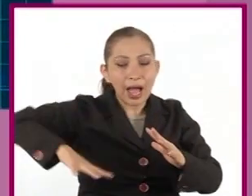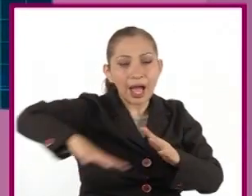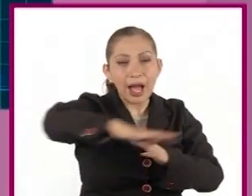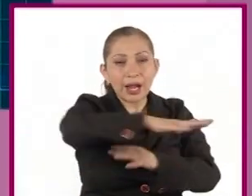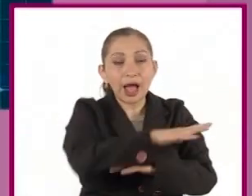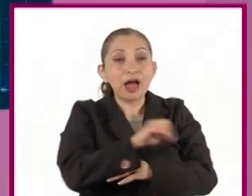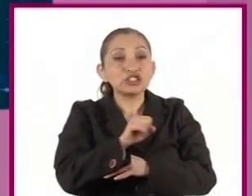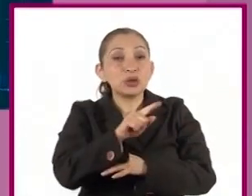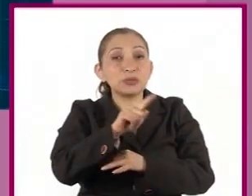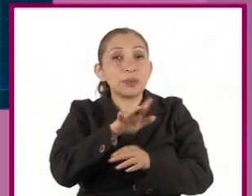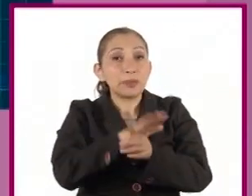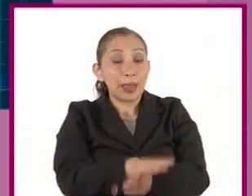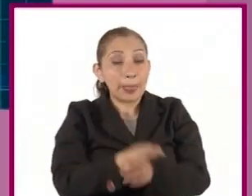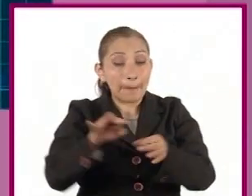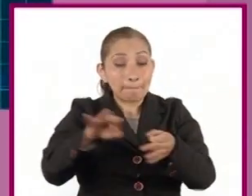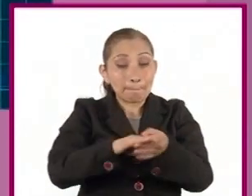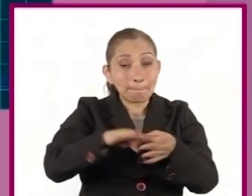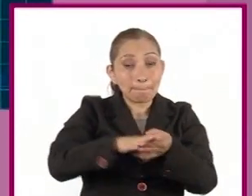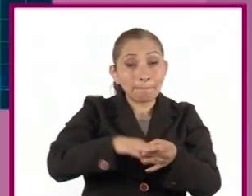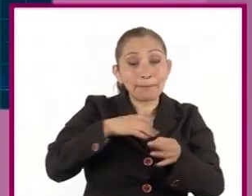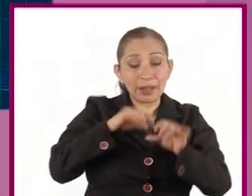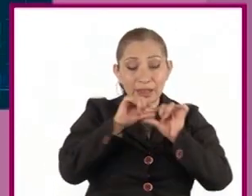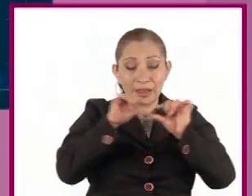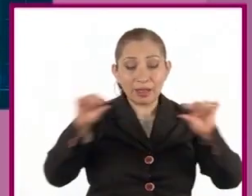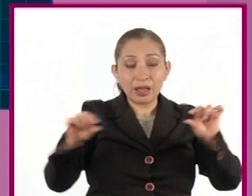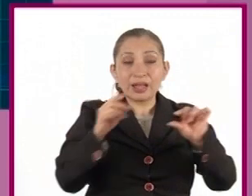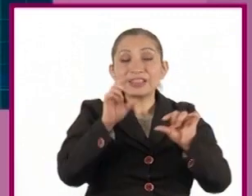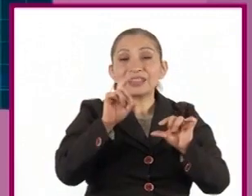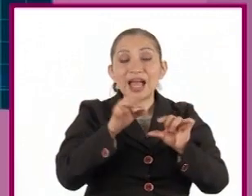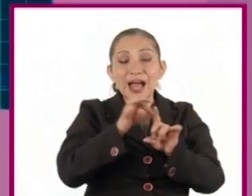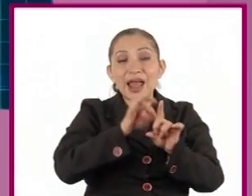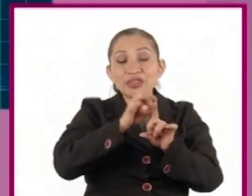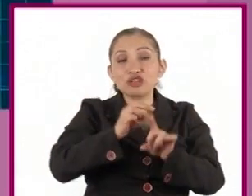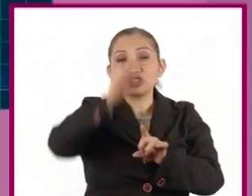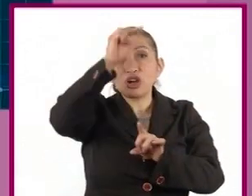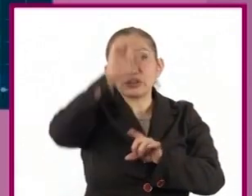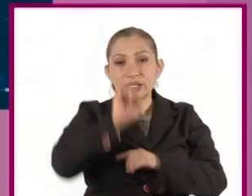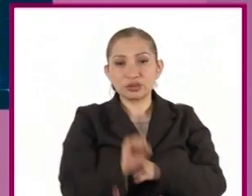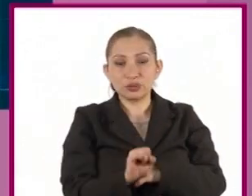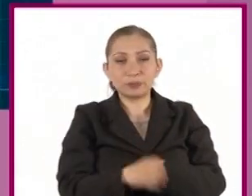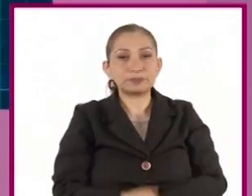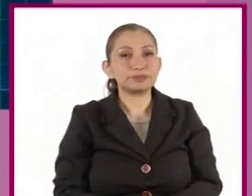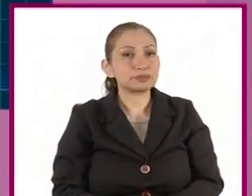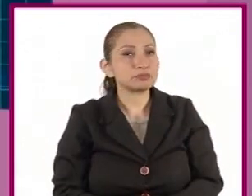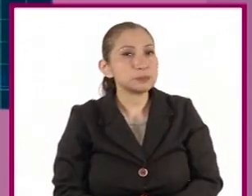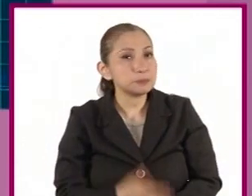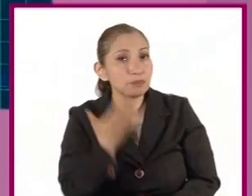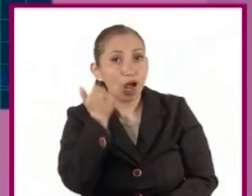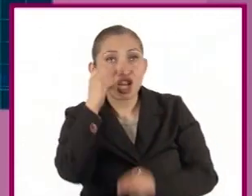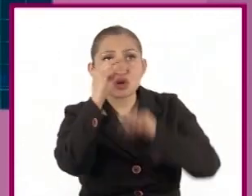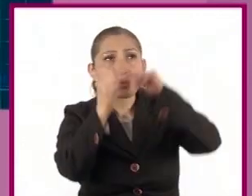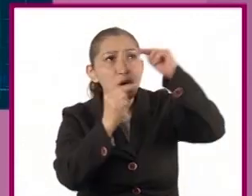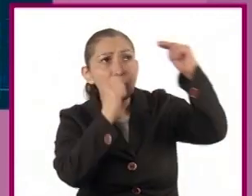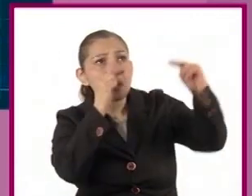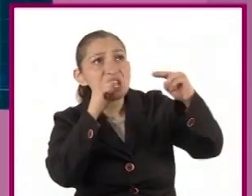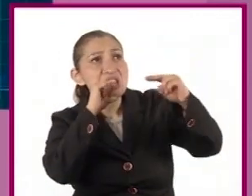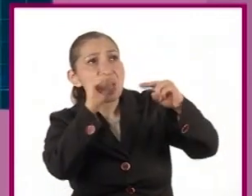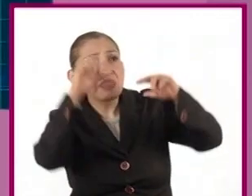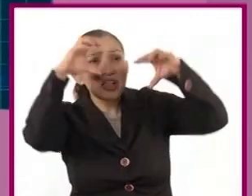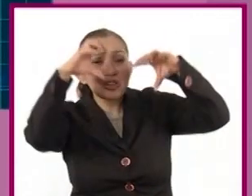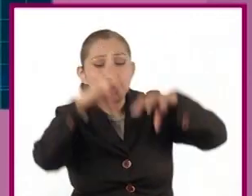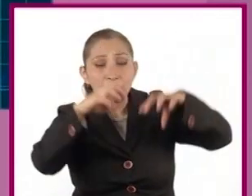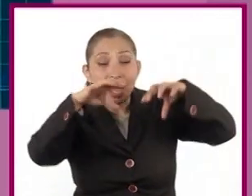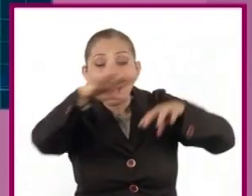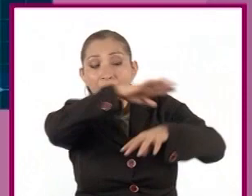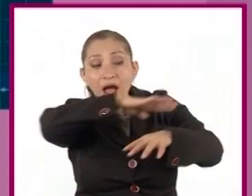presión subtropical, próximas a los paralelos 30 grados norte y 30 grados sur. Como no hay nubes ni precipitaciones,